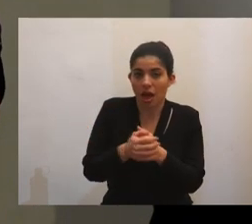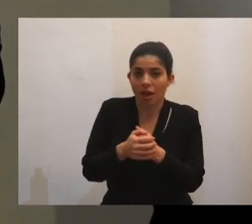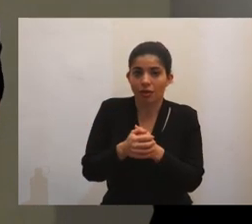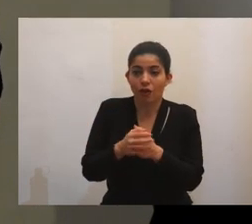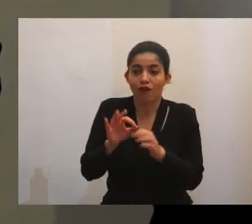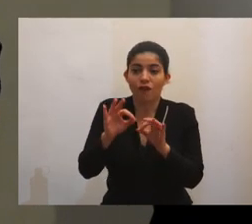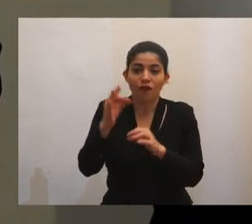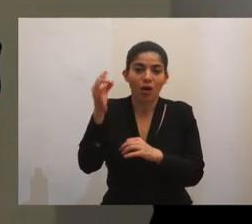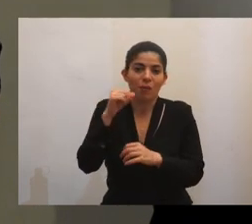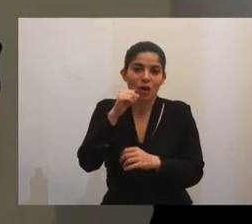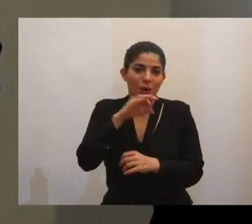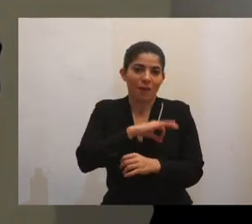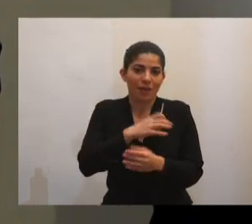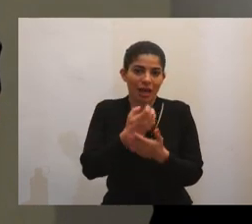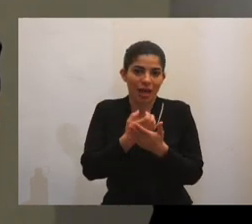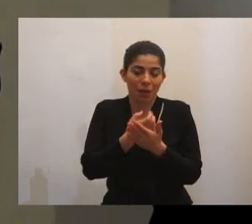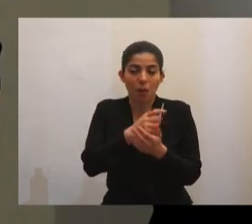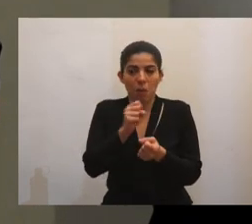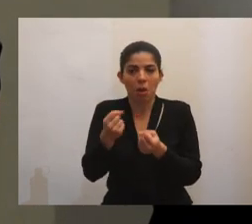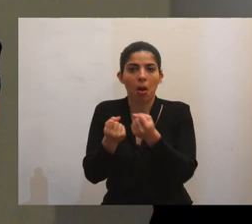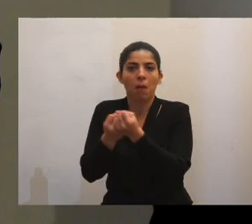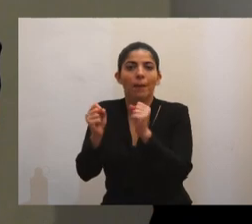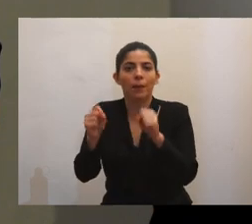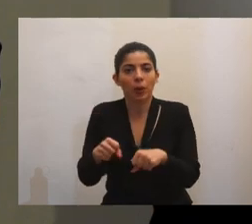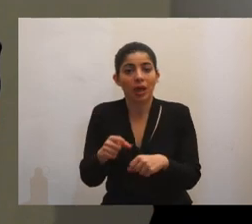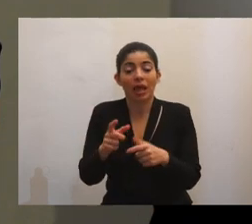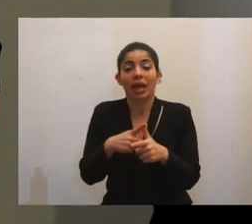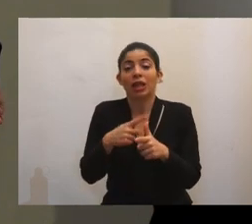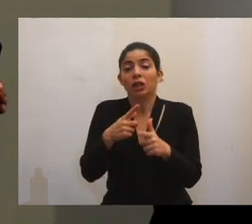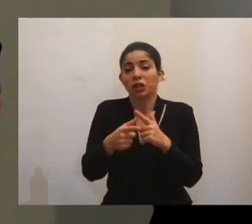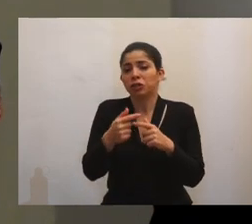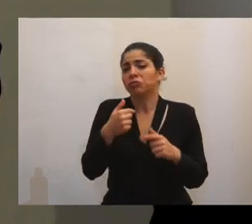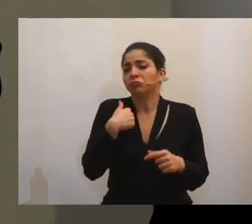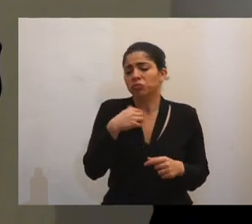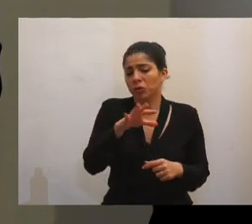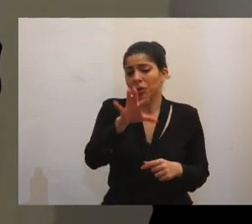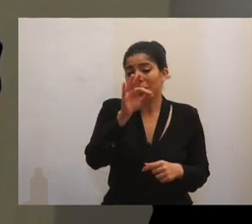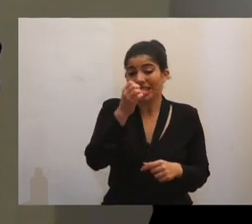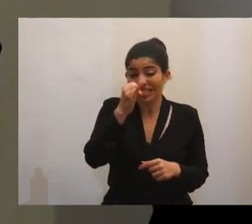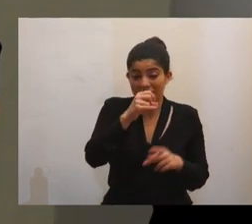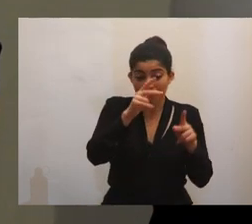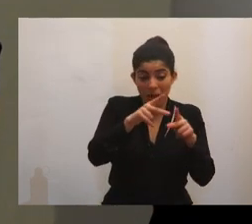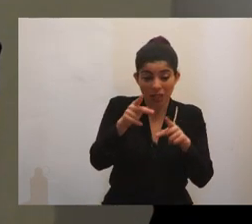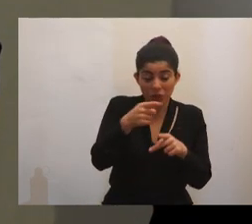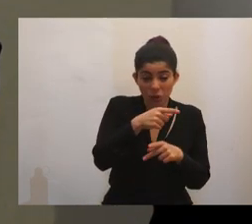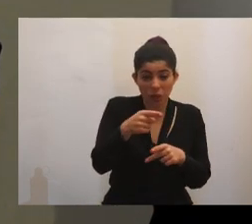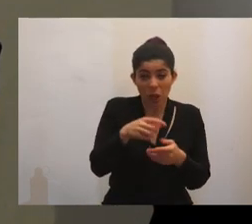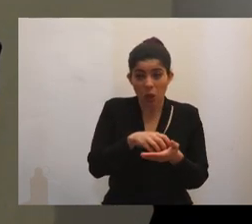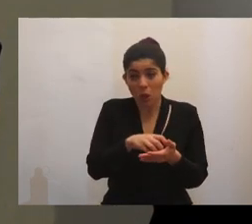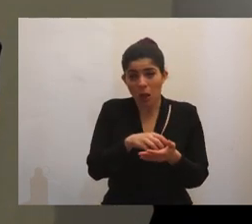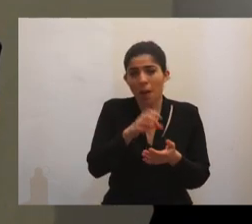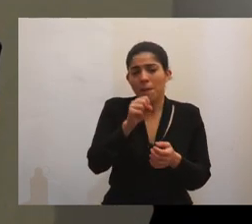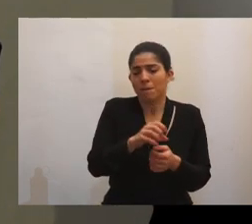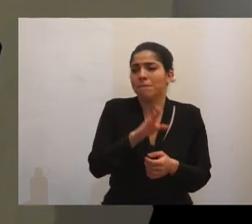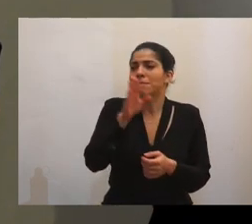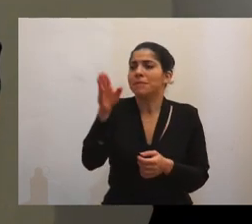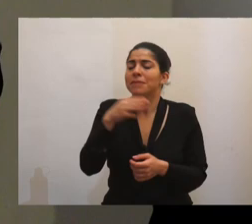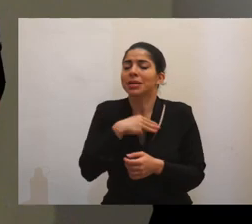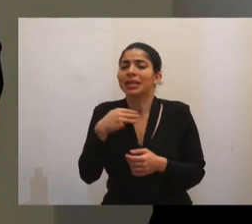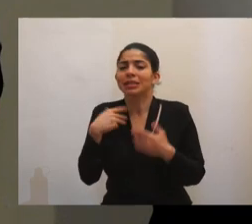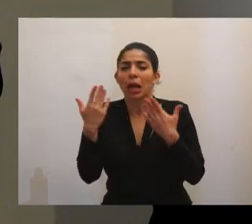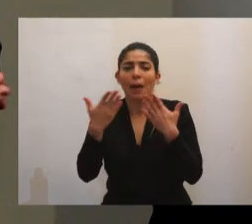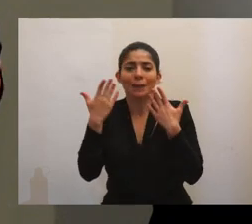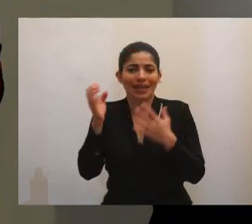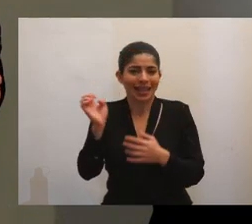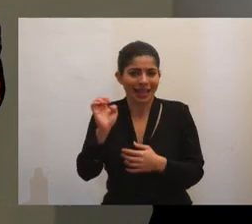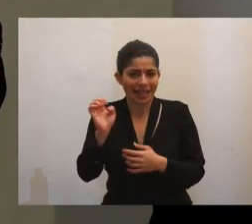no lucrativa o no de emprendimiento. Entonces, le invito también a que las personas puedan acercarse al Ministerio de Ambiente y Energía